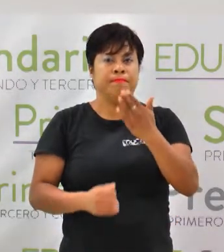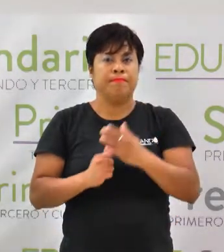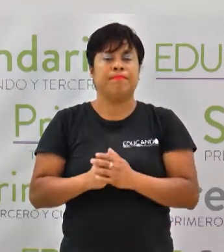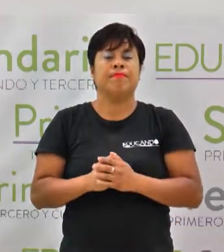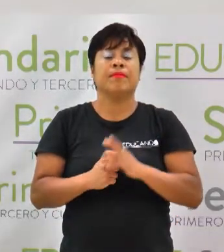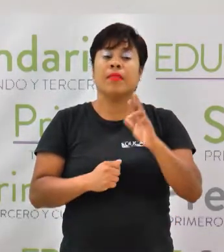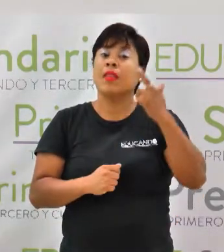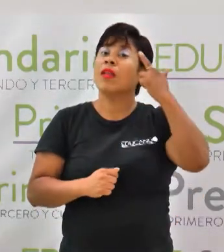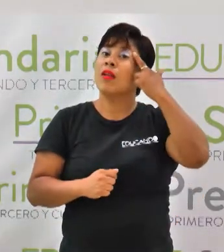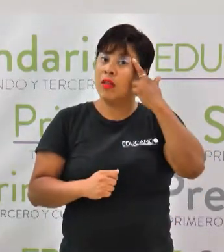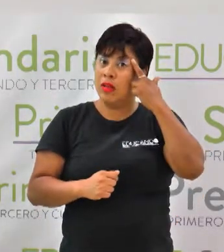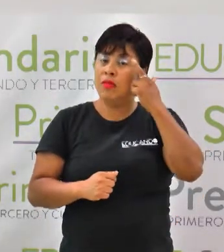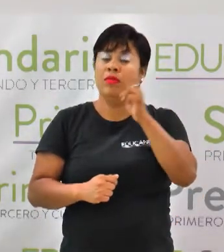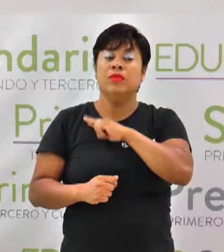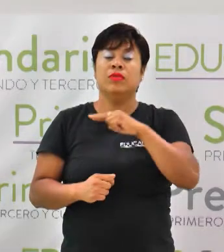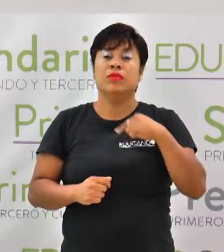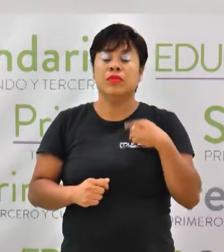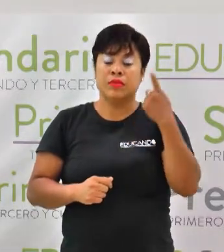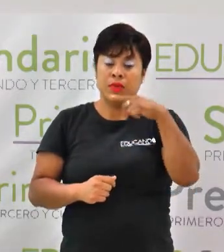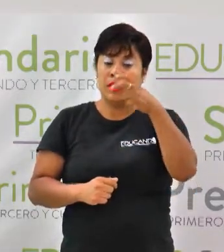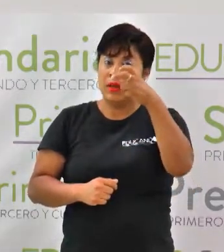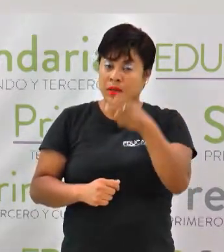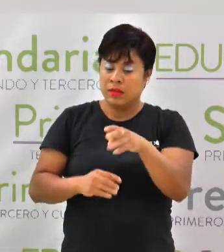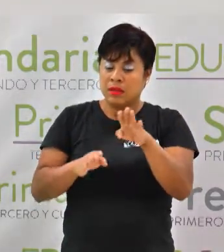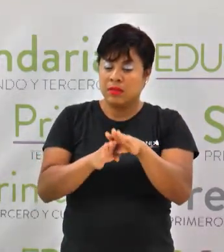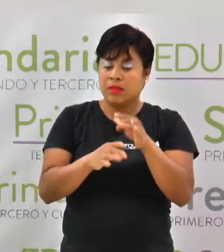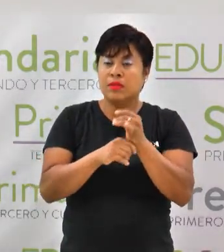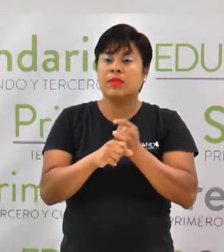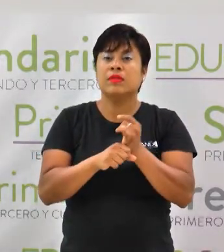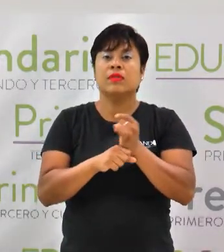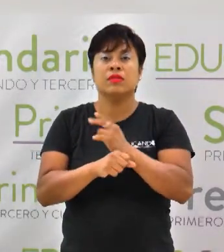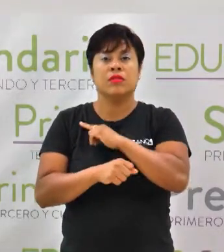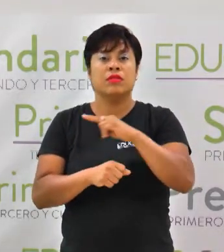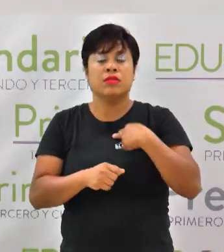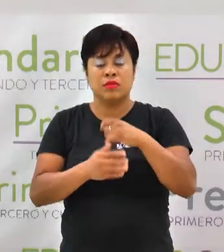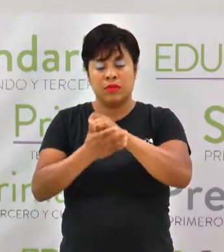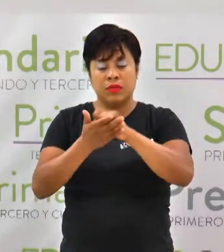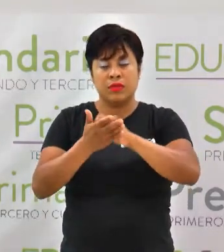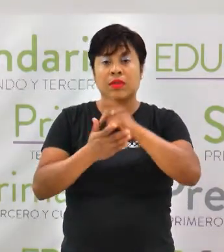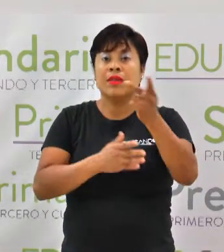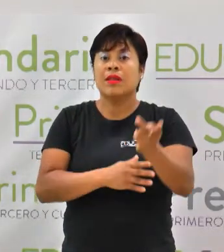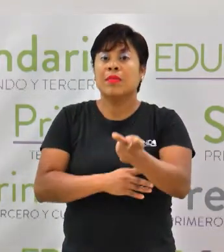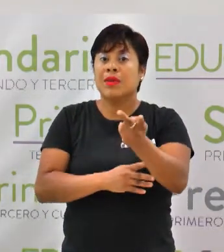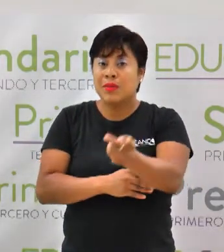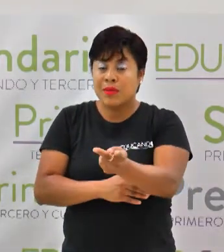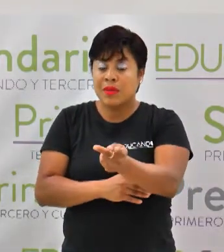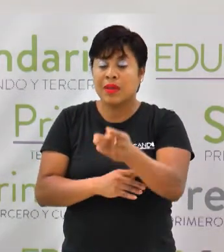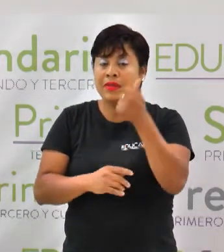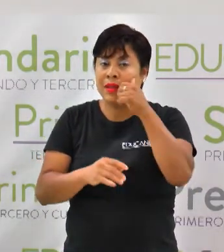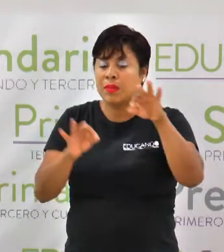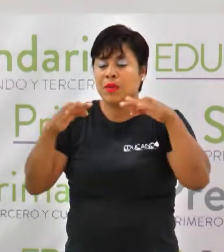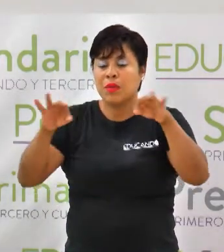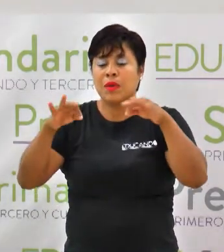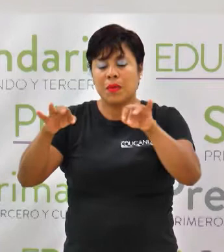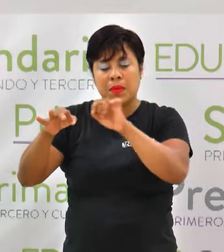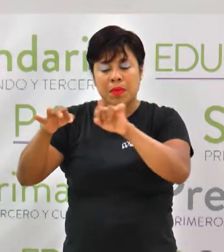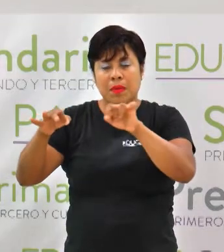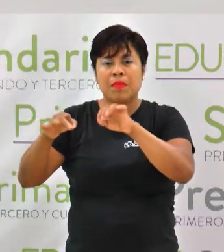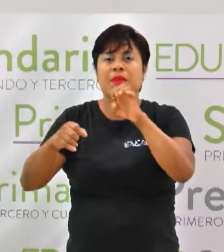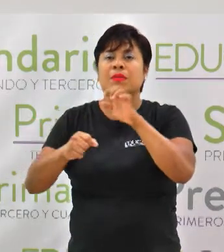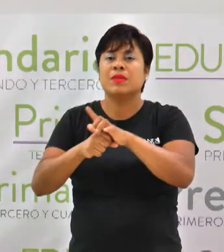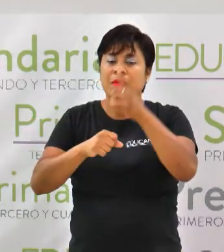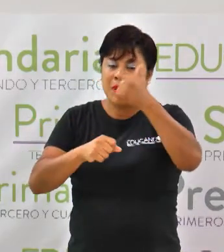Bien, recordemos que para esta investigación vamos a escribir la pregunta en una